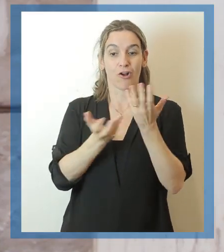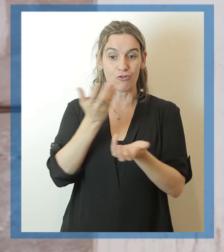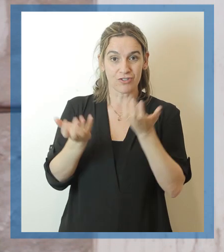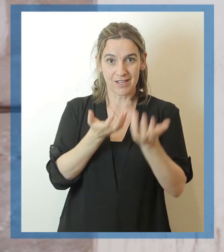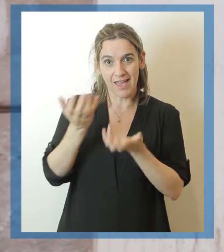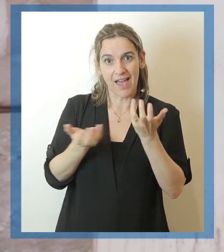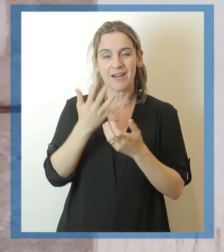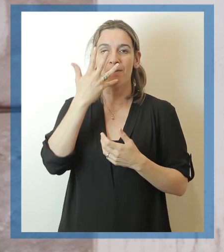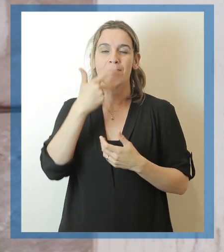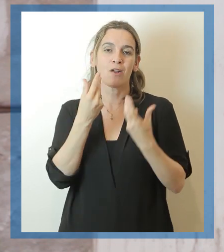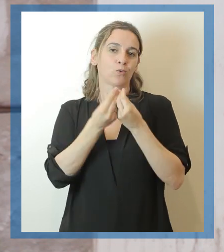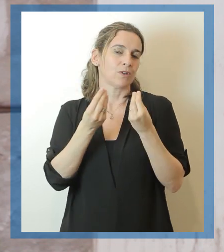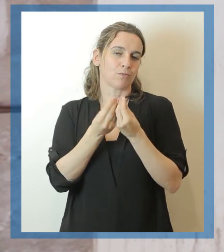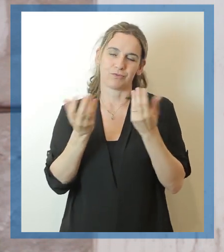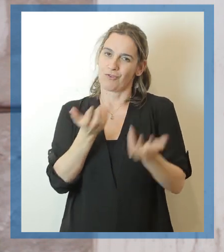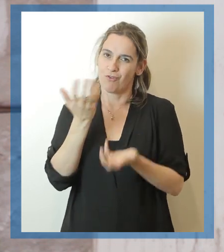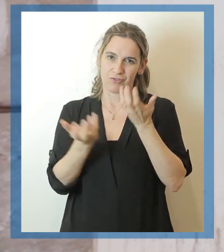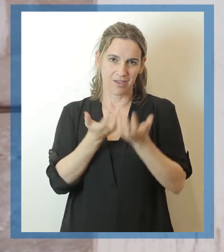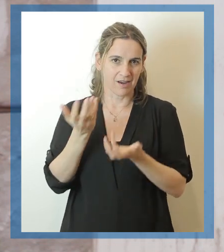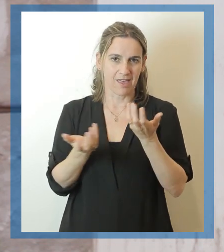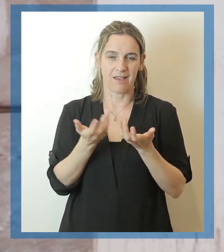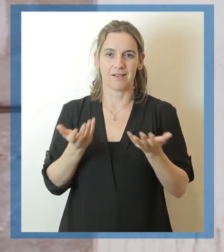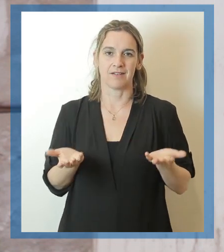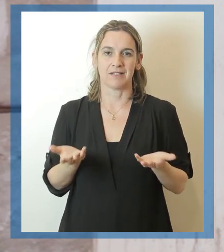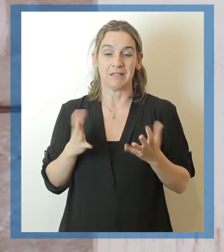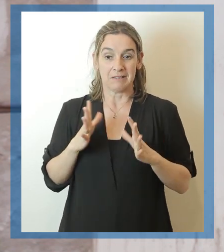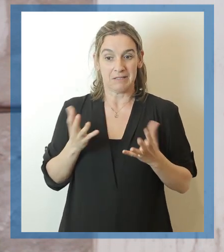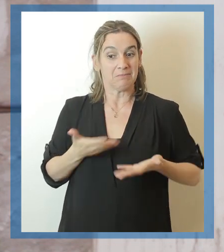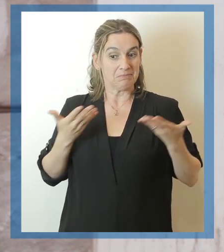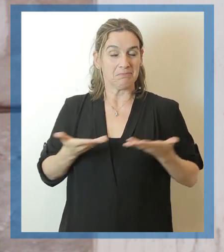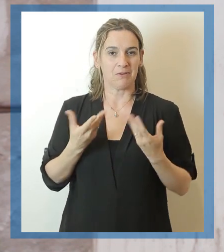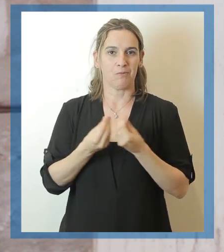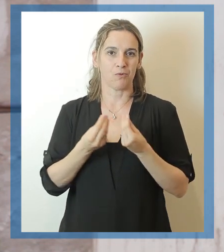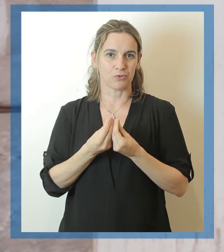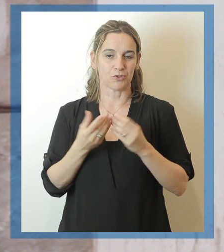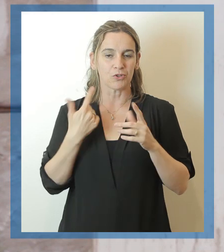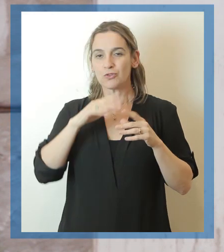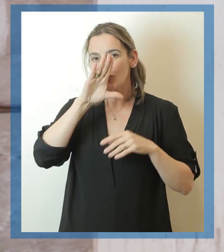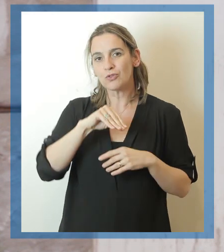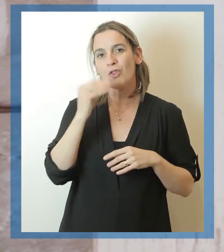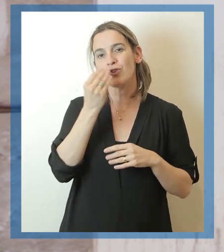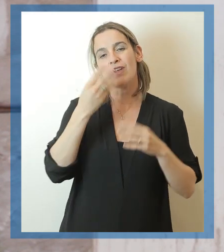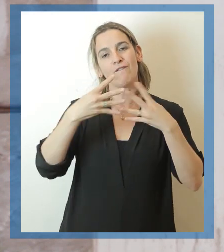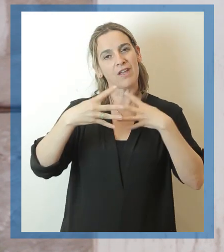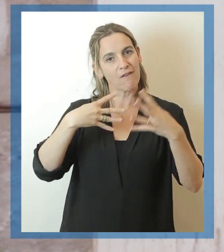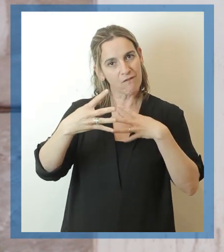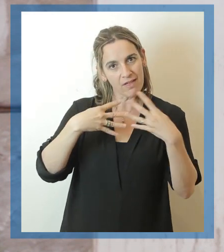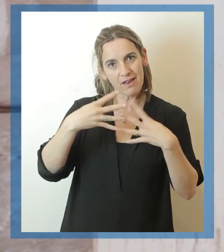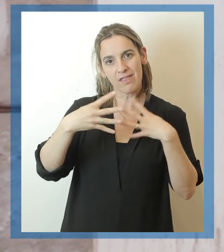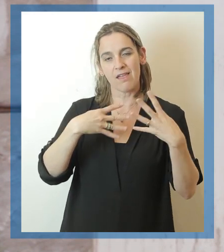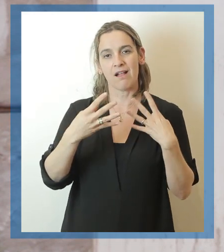un grupo precioso. De ahí salió el tema de empezar a cocinar. Me gusta mucho la